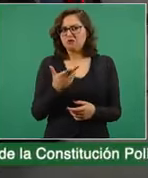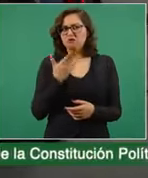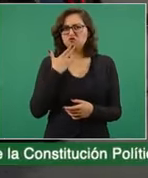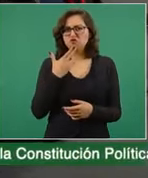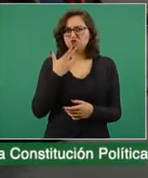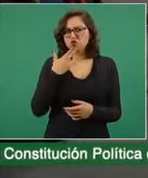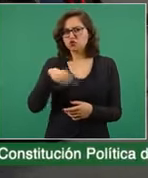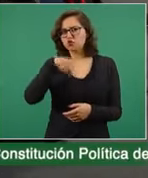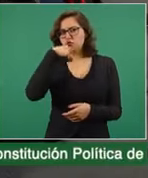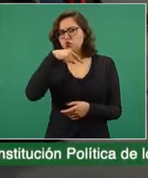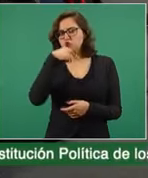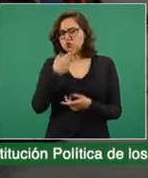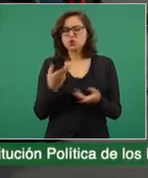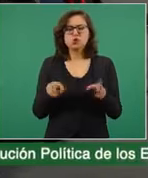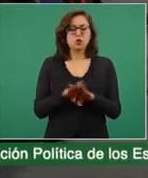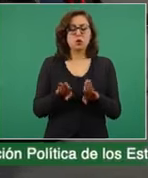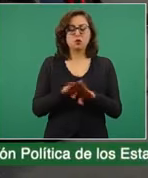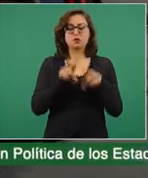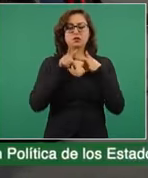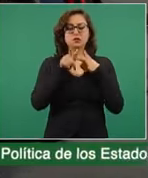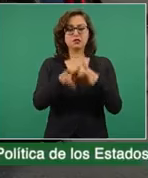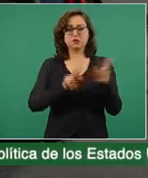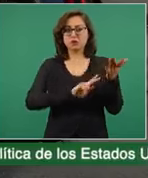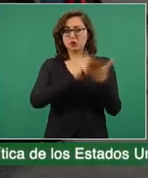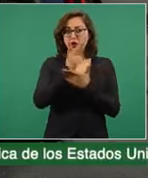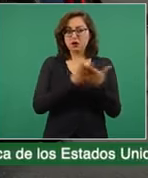sigue este operativo, presidente. Mire,